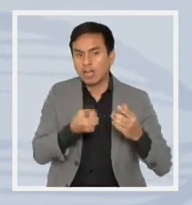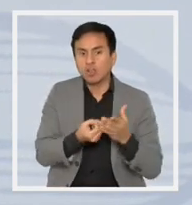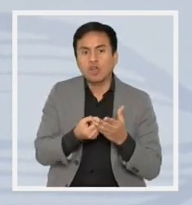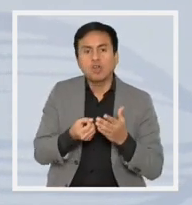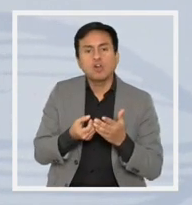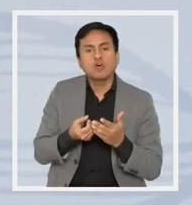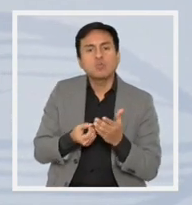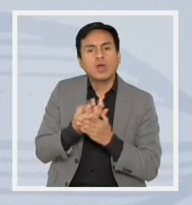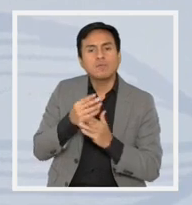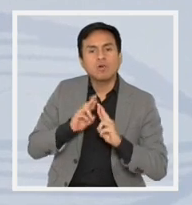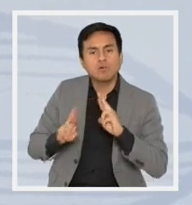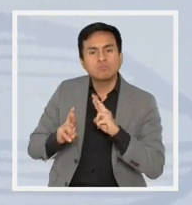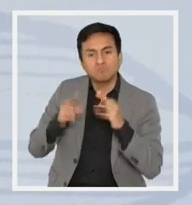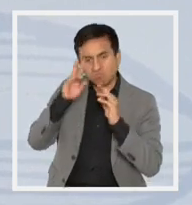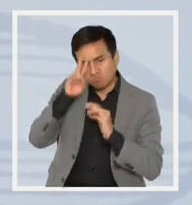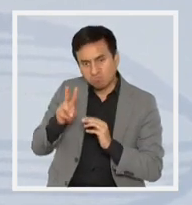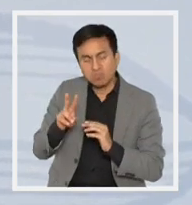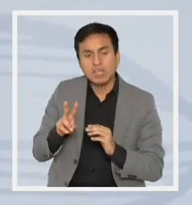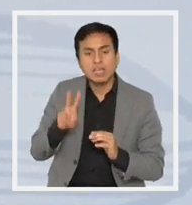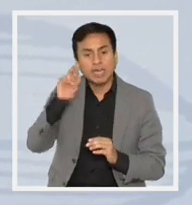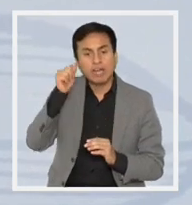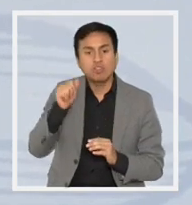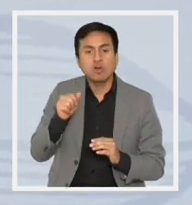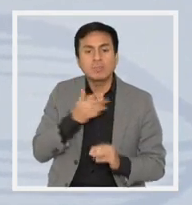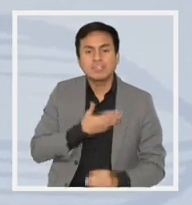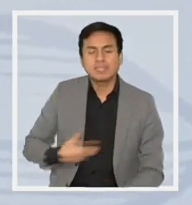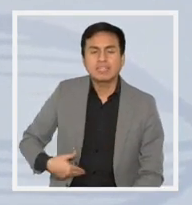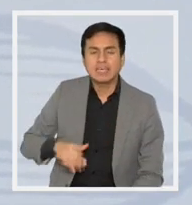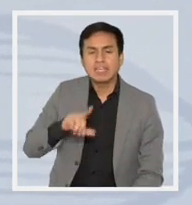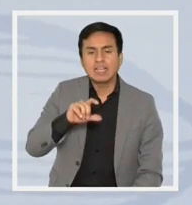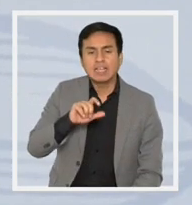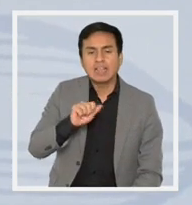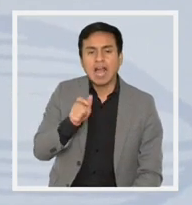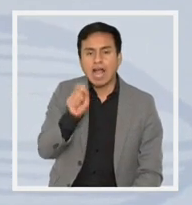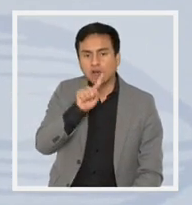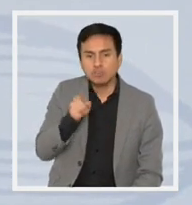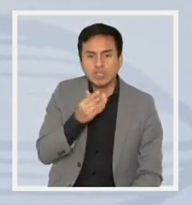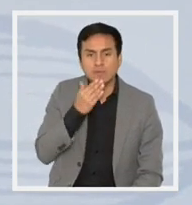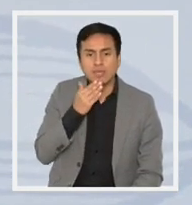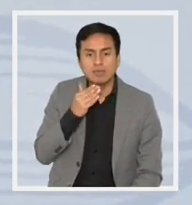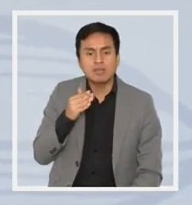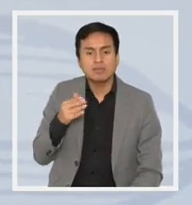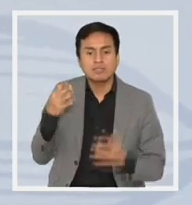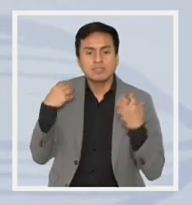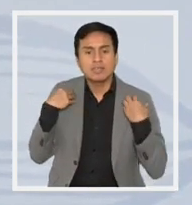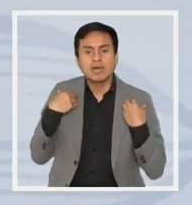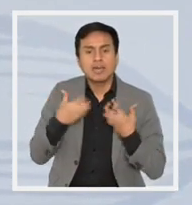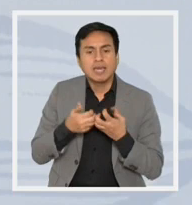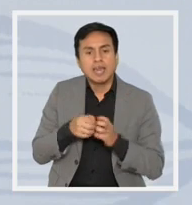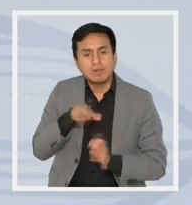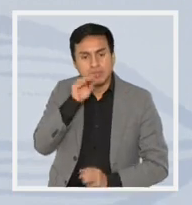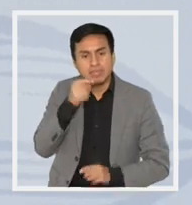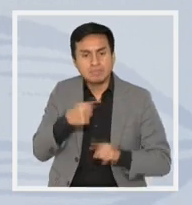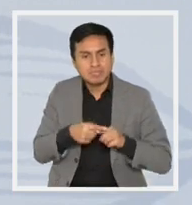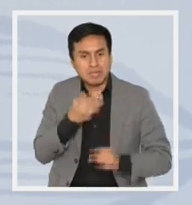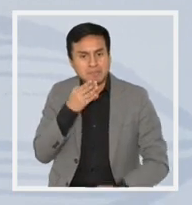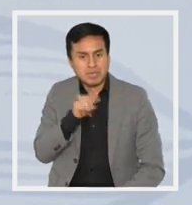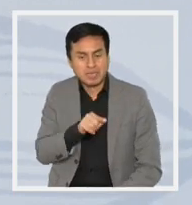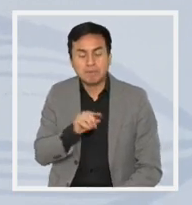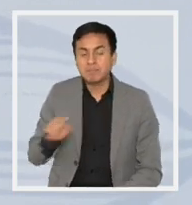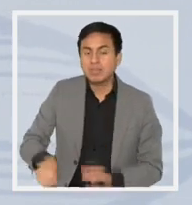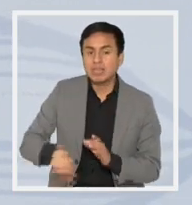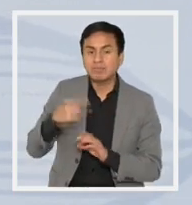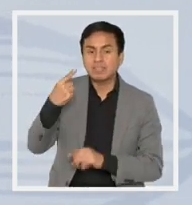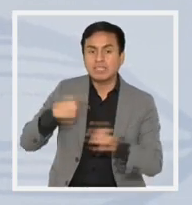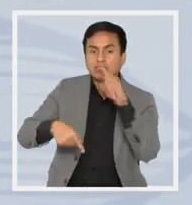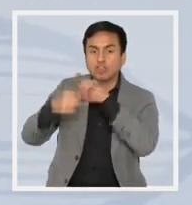Trato, creada por el presidente Ricardo Lagos y presidida por el expresidente Patricio Aylwin, que por primera vez